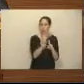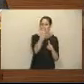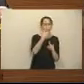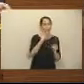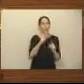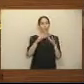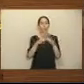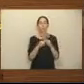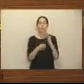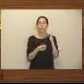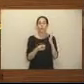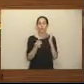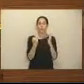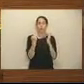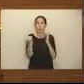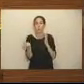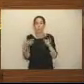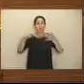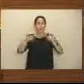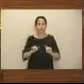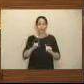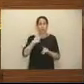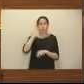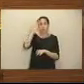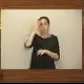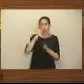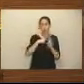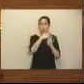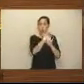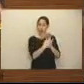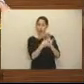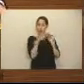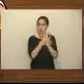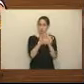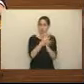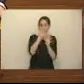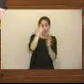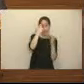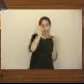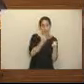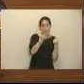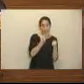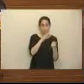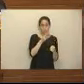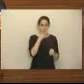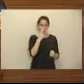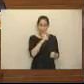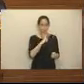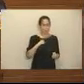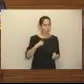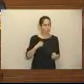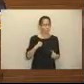Fueron 4 grupos los que no lo apoyaron y quiero entender que los 4 no estábamos presos de ese tacticismo al que usted